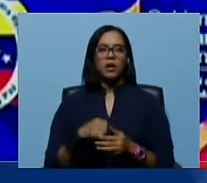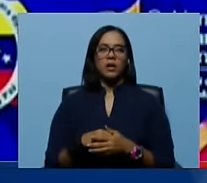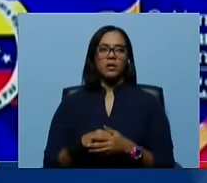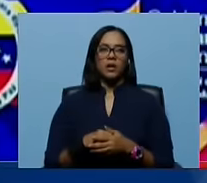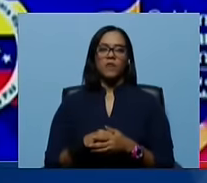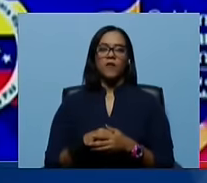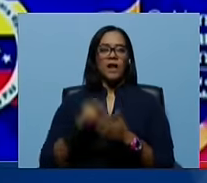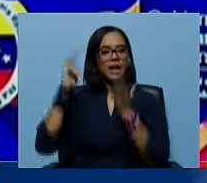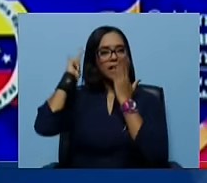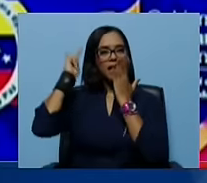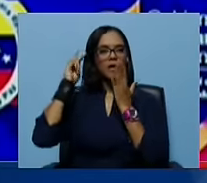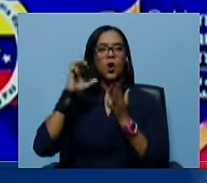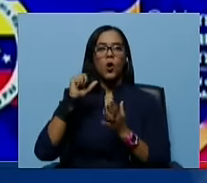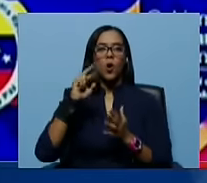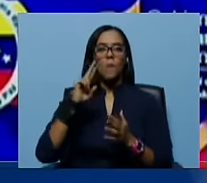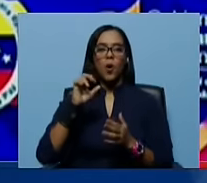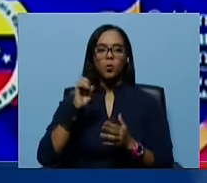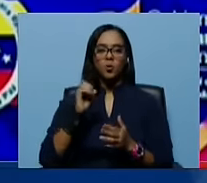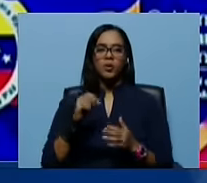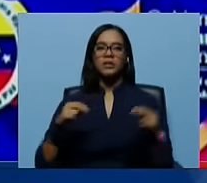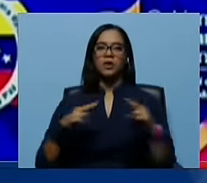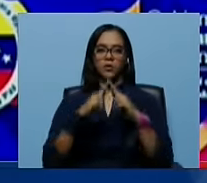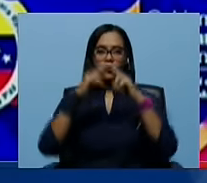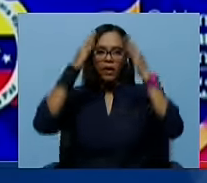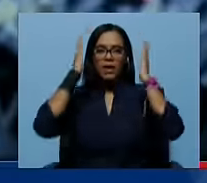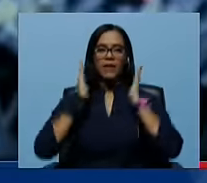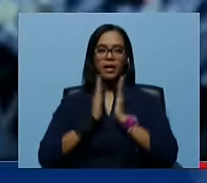gran cacique Coromoto quien se encontró con la Virgen.